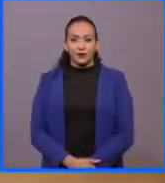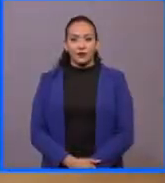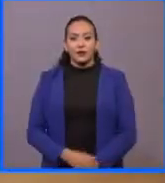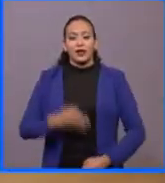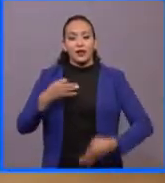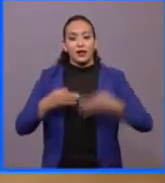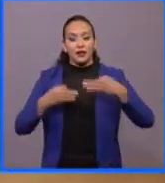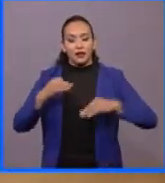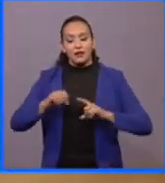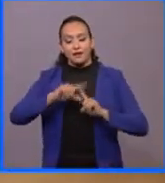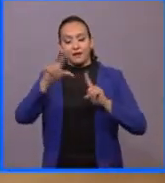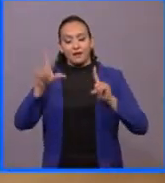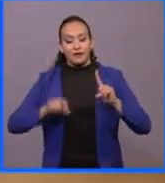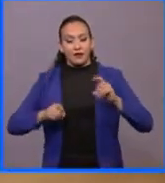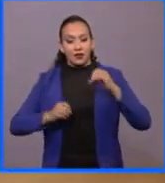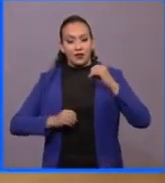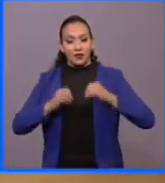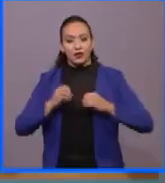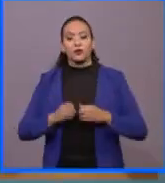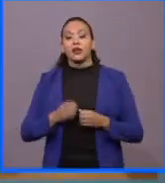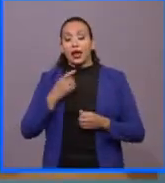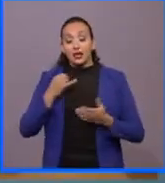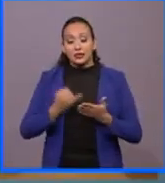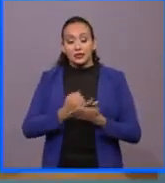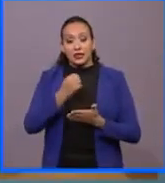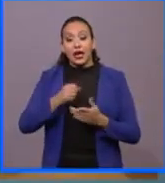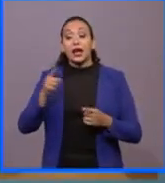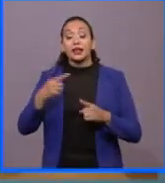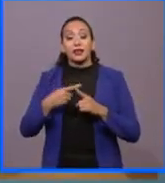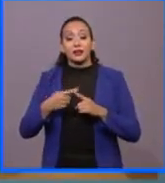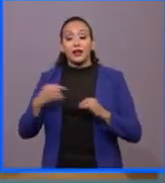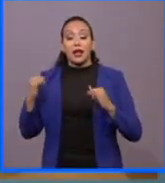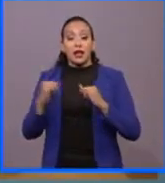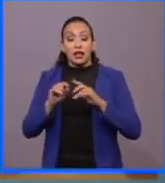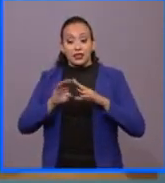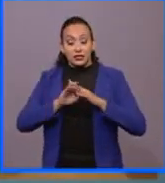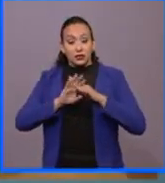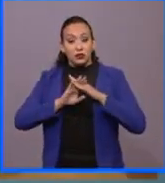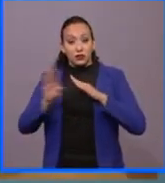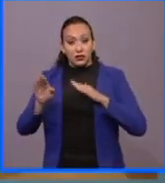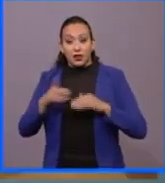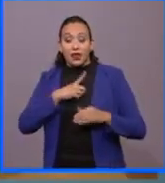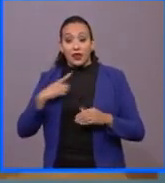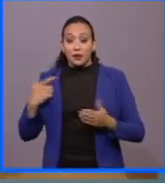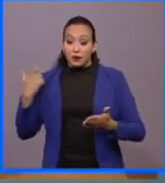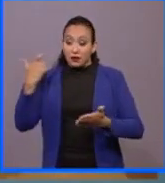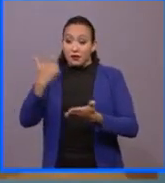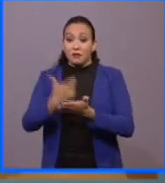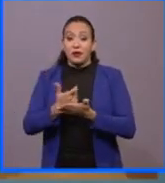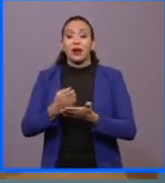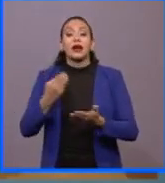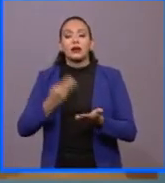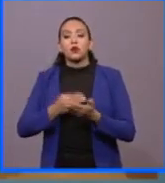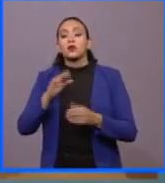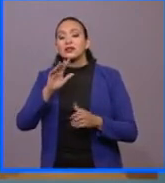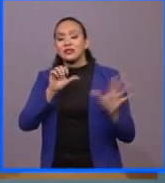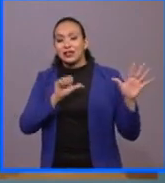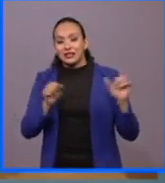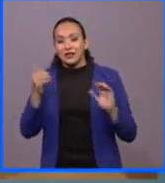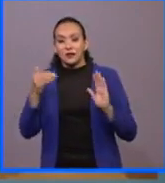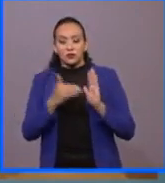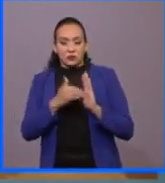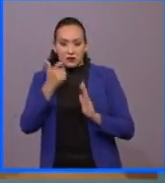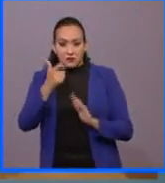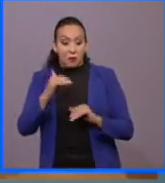El Tribunal Federal de Justicia Administrativa sentenció al Instituto Nacional de Migración a pagar una indemnización de más de